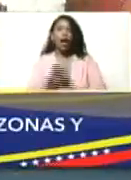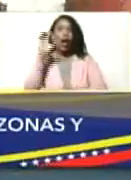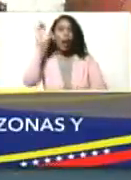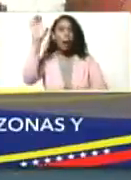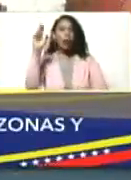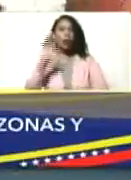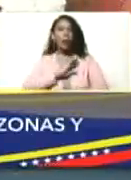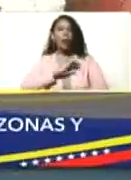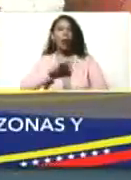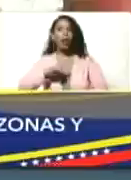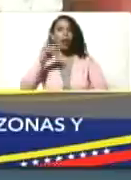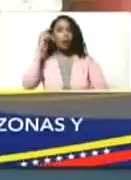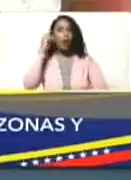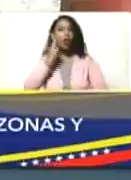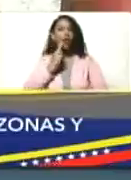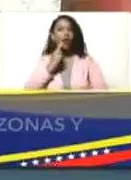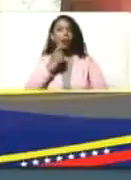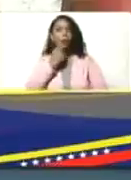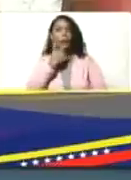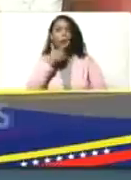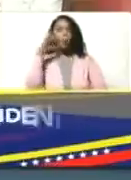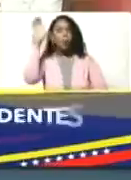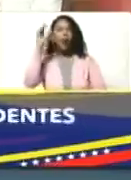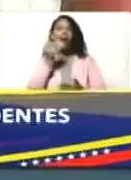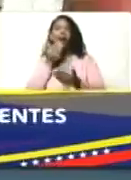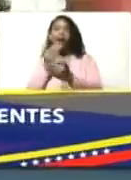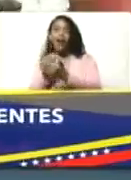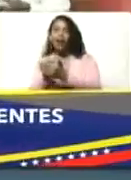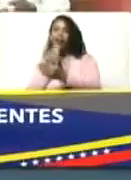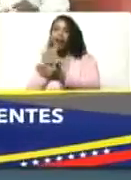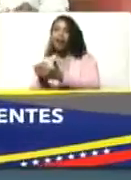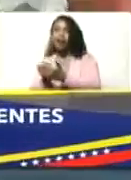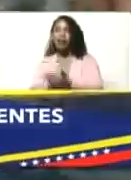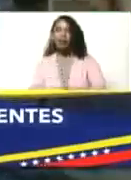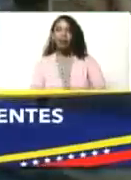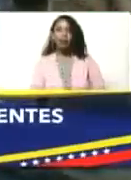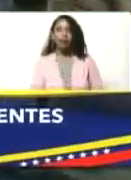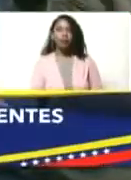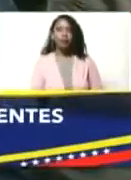Bolívar, a nuestra hermosa patria. Gracias, muchas gracias.